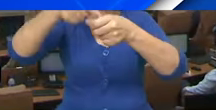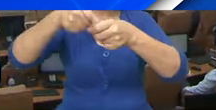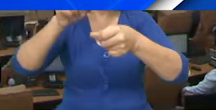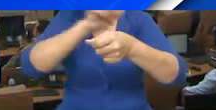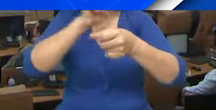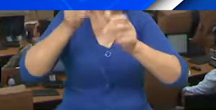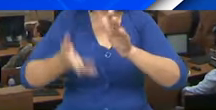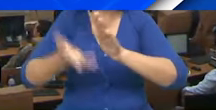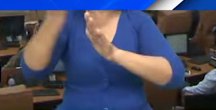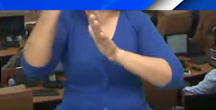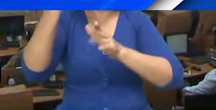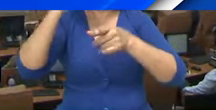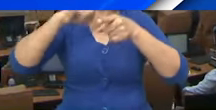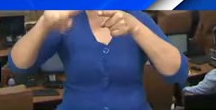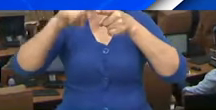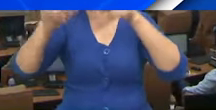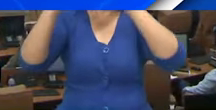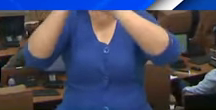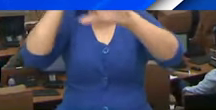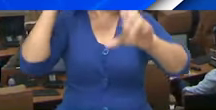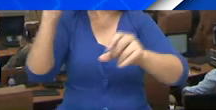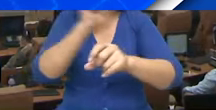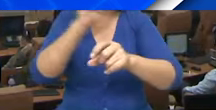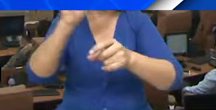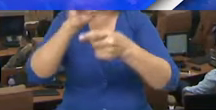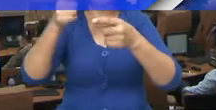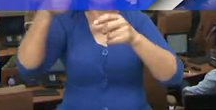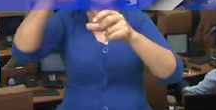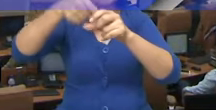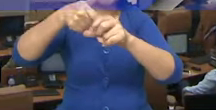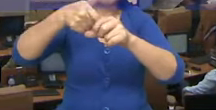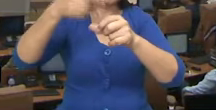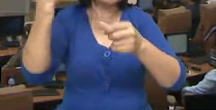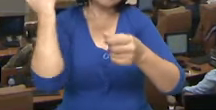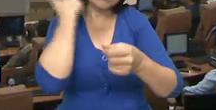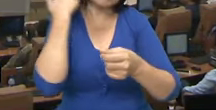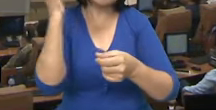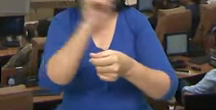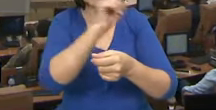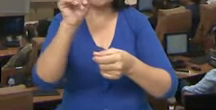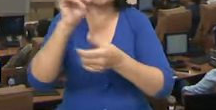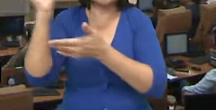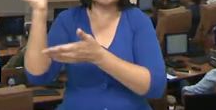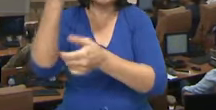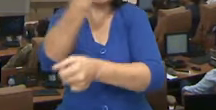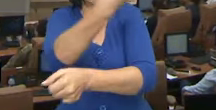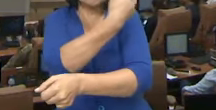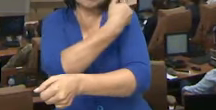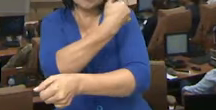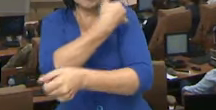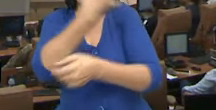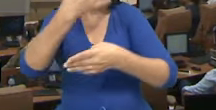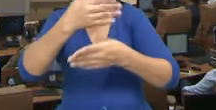Turquía sobre la cooperación en el campo de la educación. Noticias 12, Darlene Tellez.